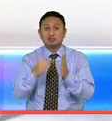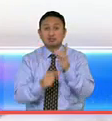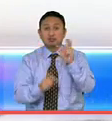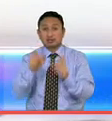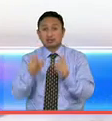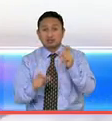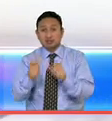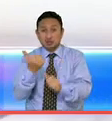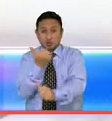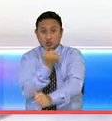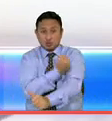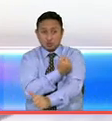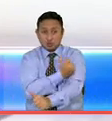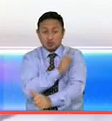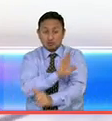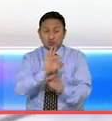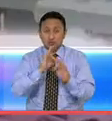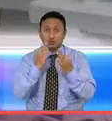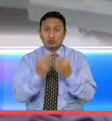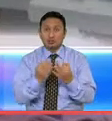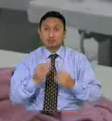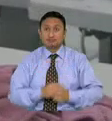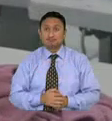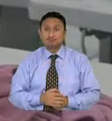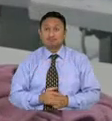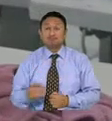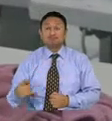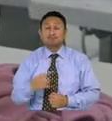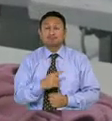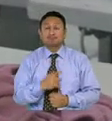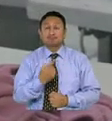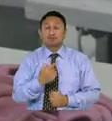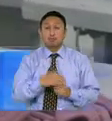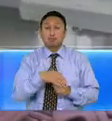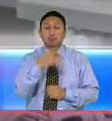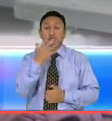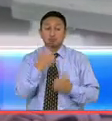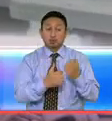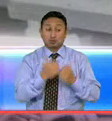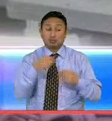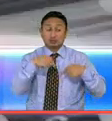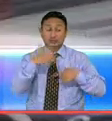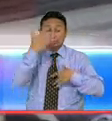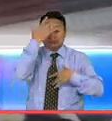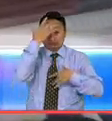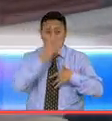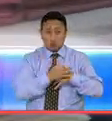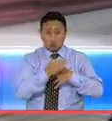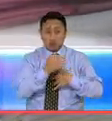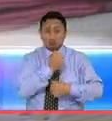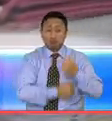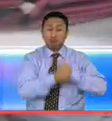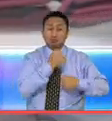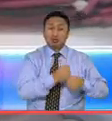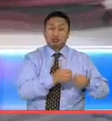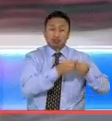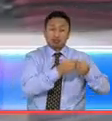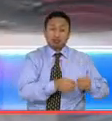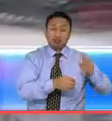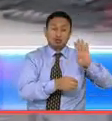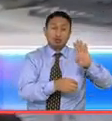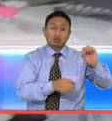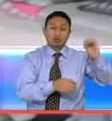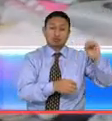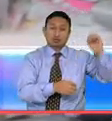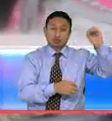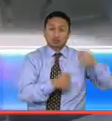trabajadores y a todos sus familiares. Este sector ha sido uno de los más golpeados por la pandemia. El año pasado perdieron un 40%